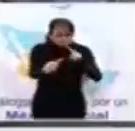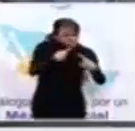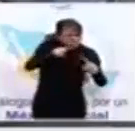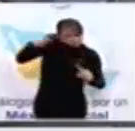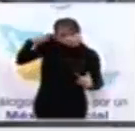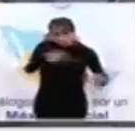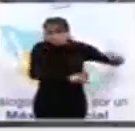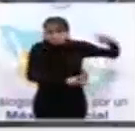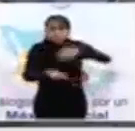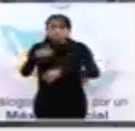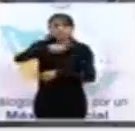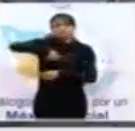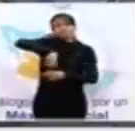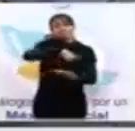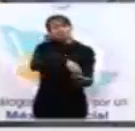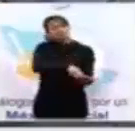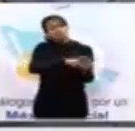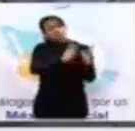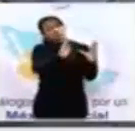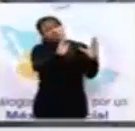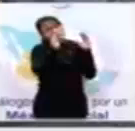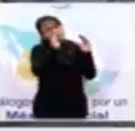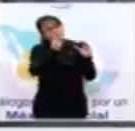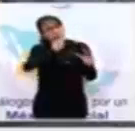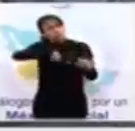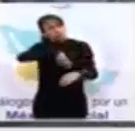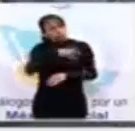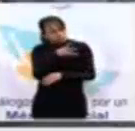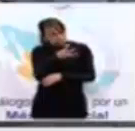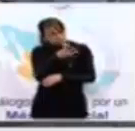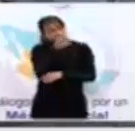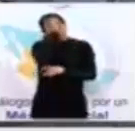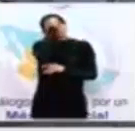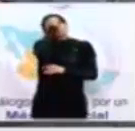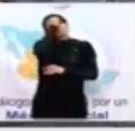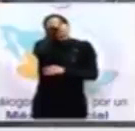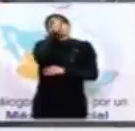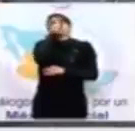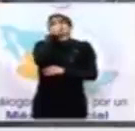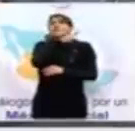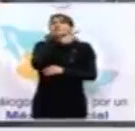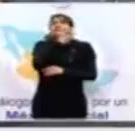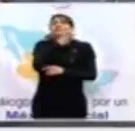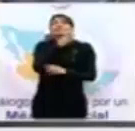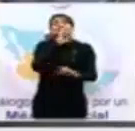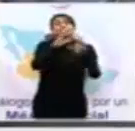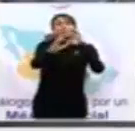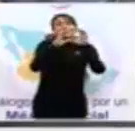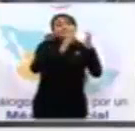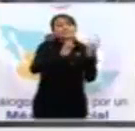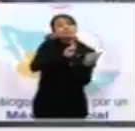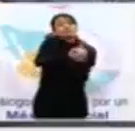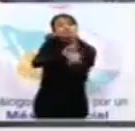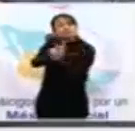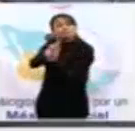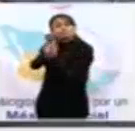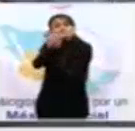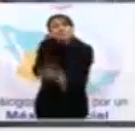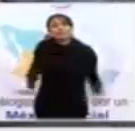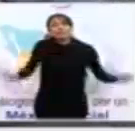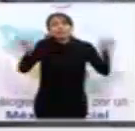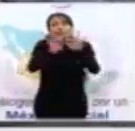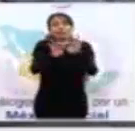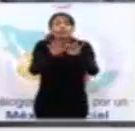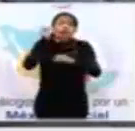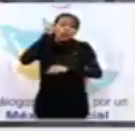nos enseñan, aprendemos y existe pues esta importante comunicación con ustedes, que esperemos no quede aquí en